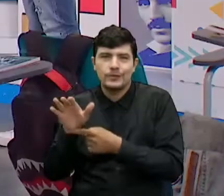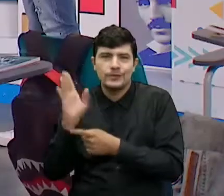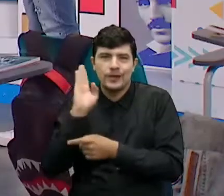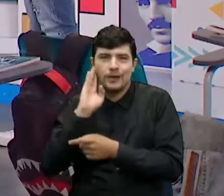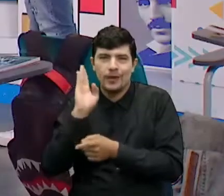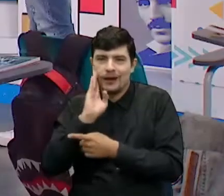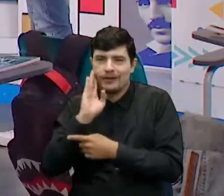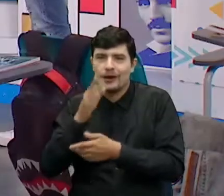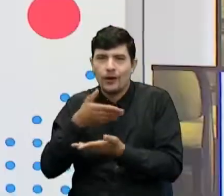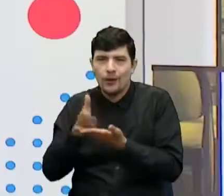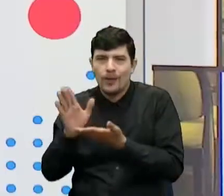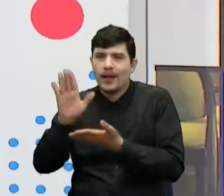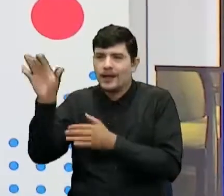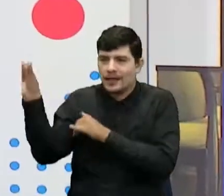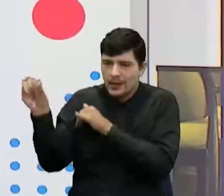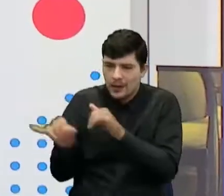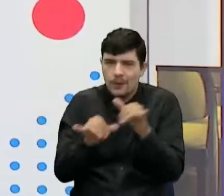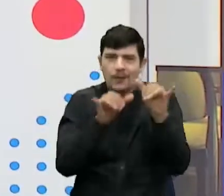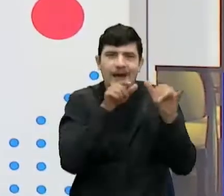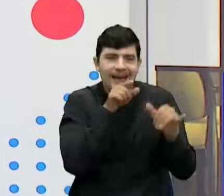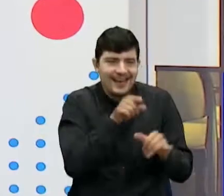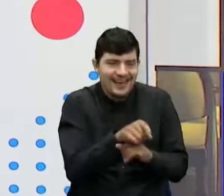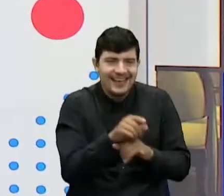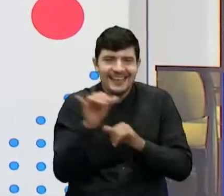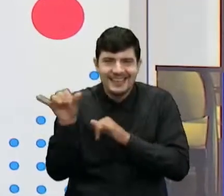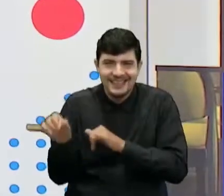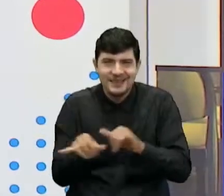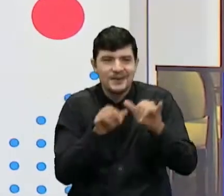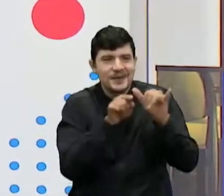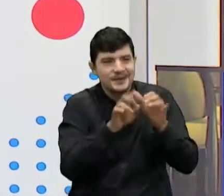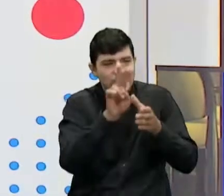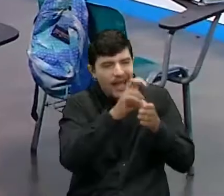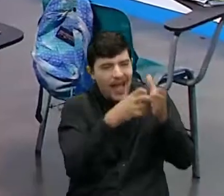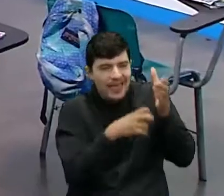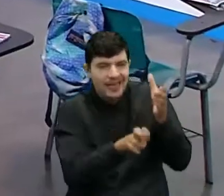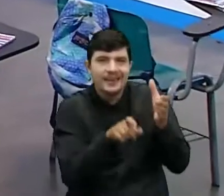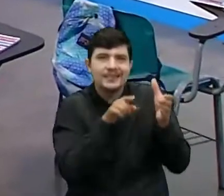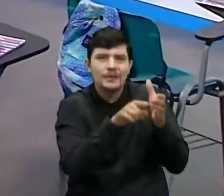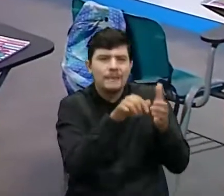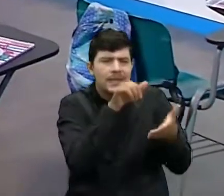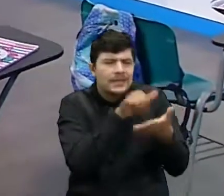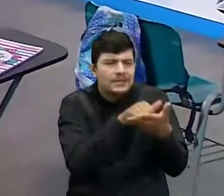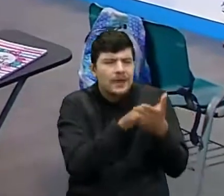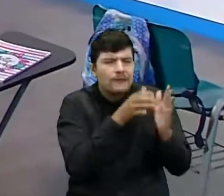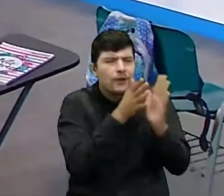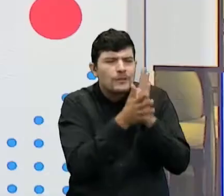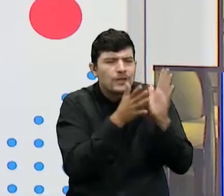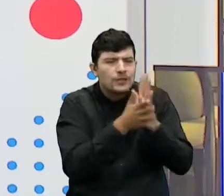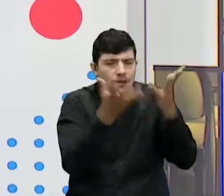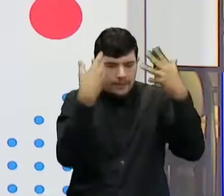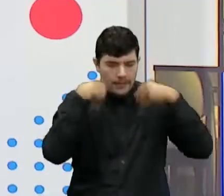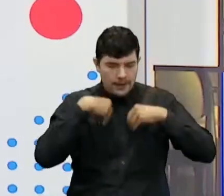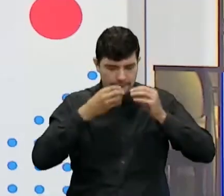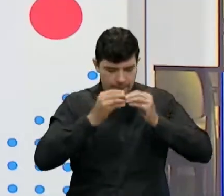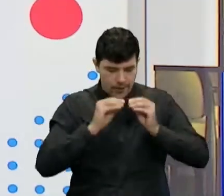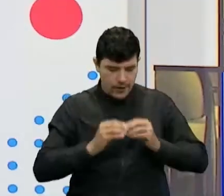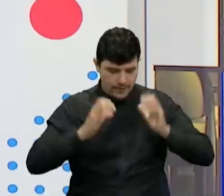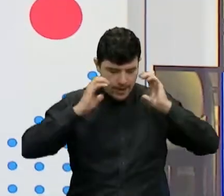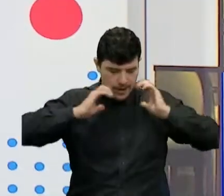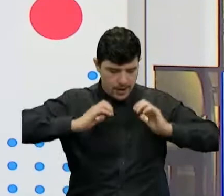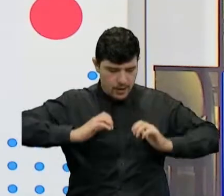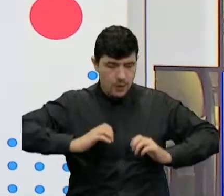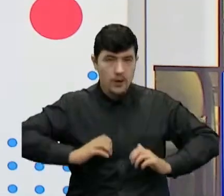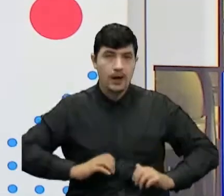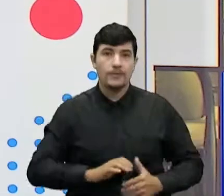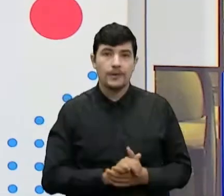El ADN Trae exactamente lo mismo Trae un paquete Y este paquete se compone de A Que significa